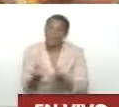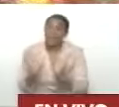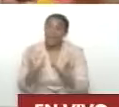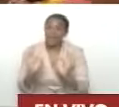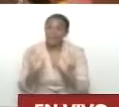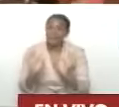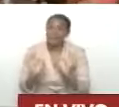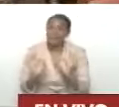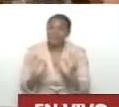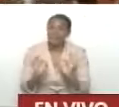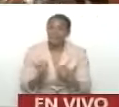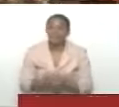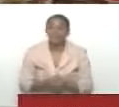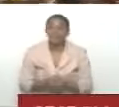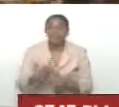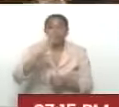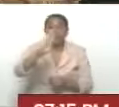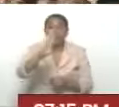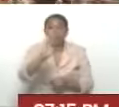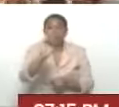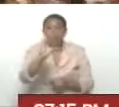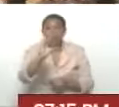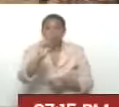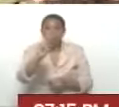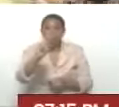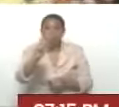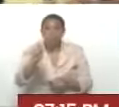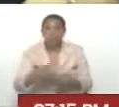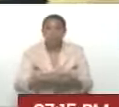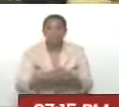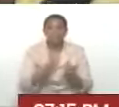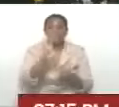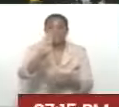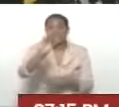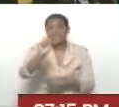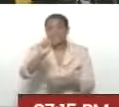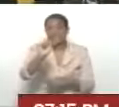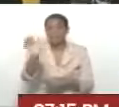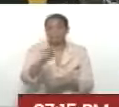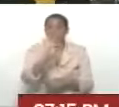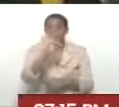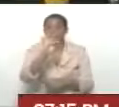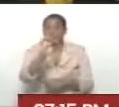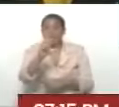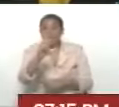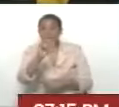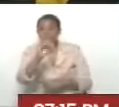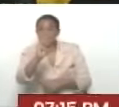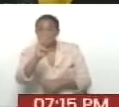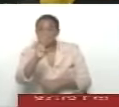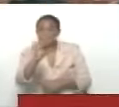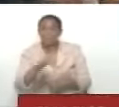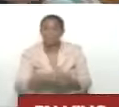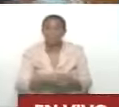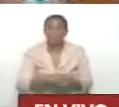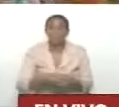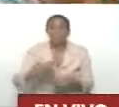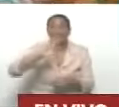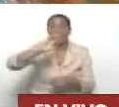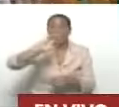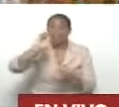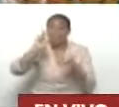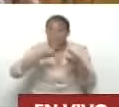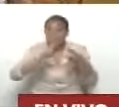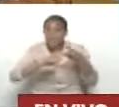me traje de Cocorote, de San Felipe. ¿Ah? Nos trajimos la gente del Guamache también para